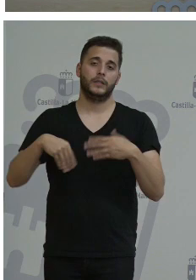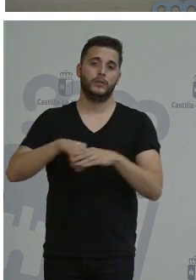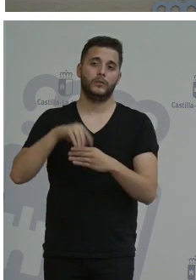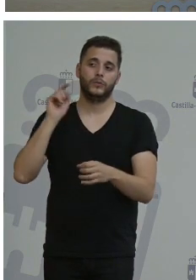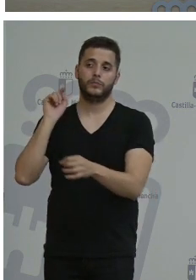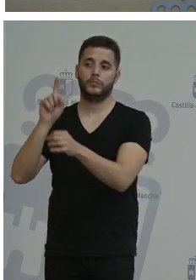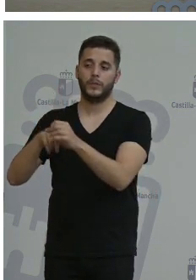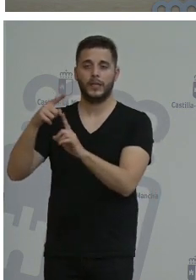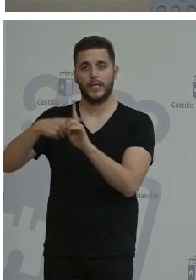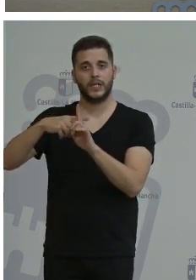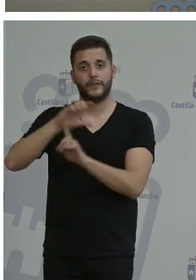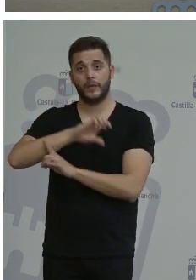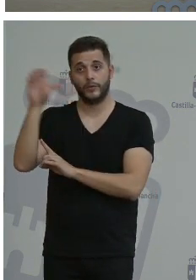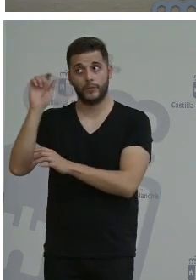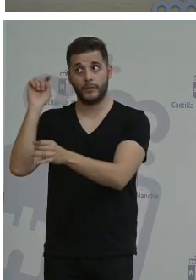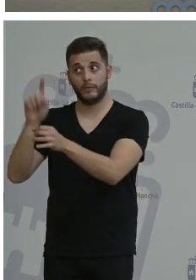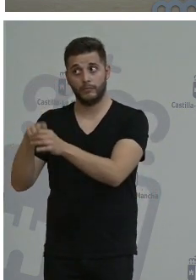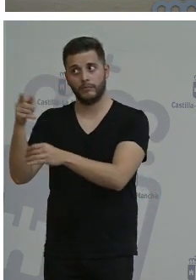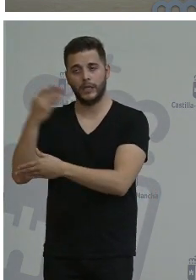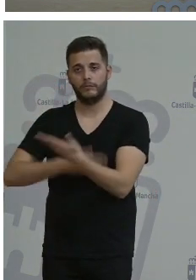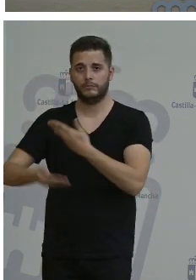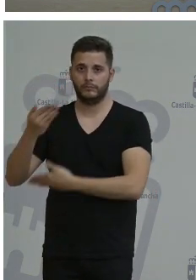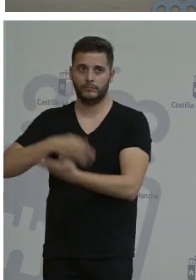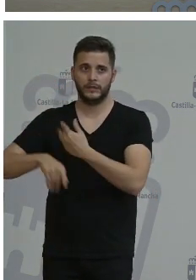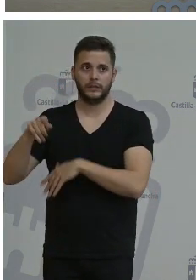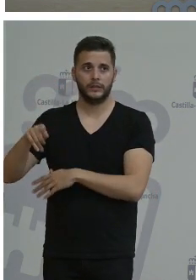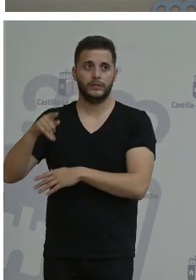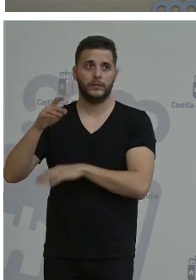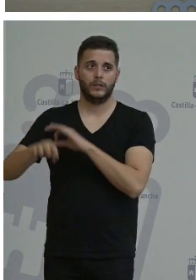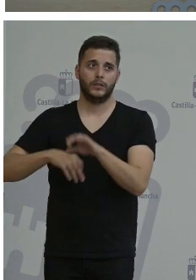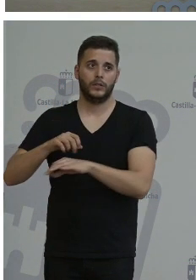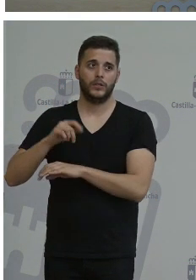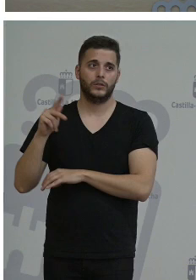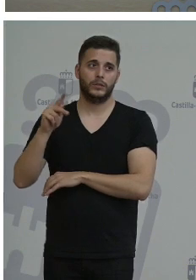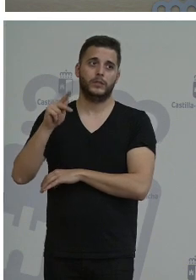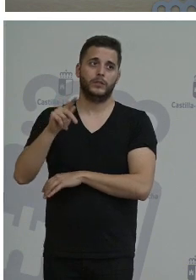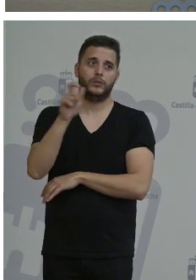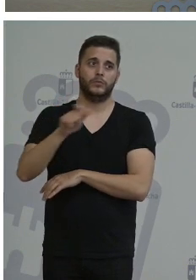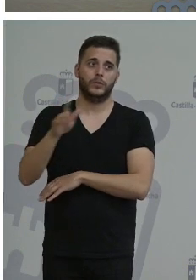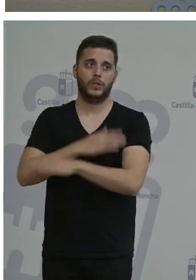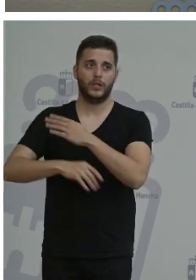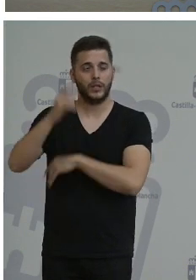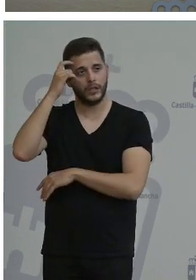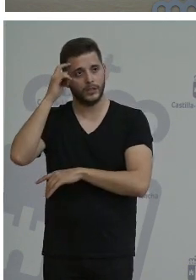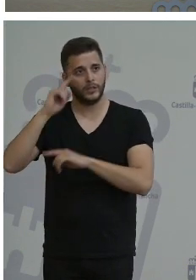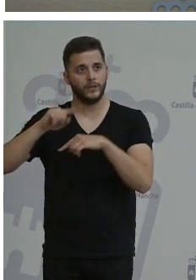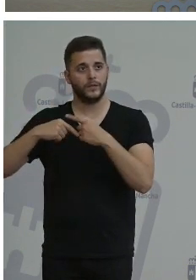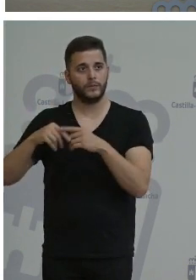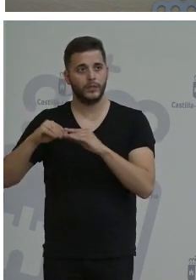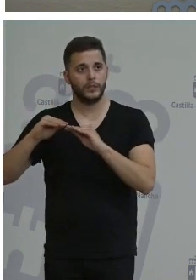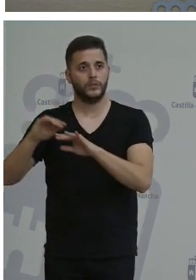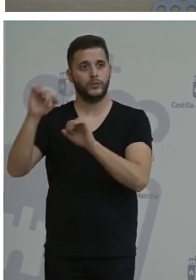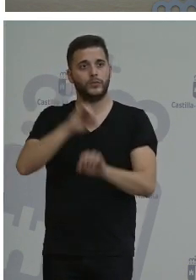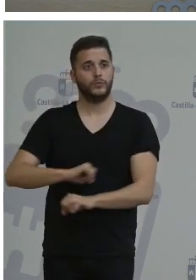a nivel europeo. Y es la organización que defiende los derechos de las personas con discapacidad intelectual y de sus familias, como os digo, a